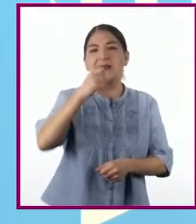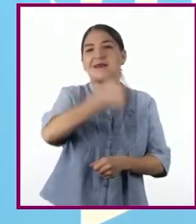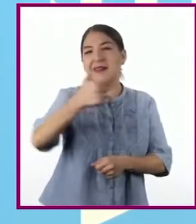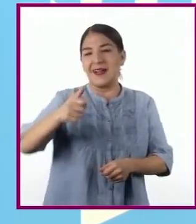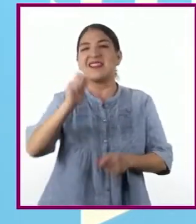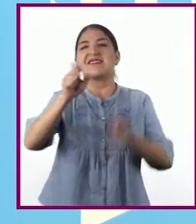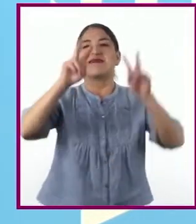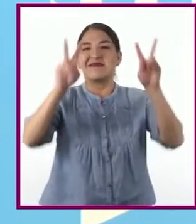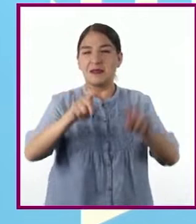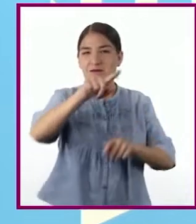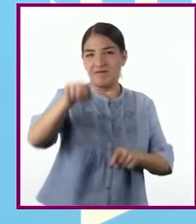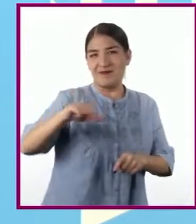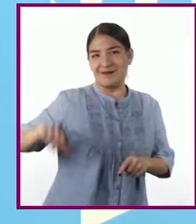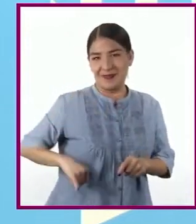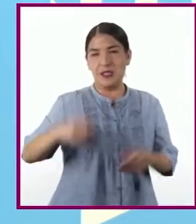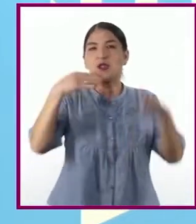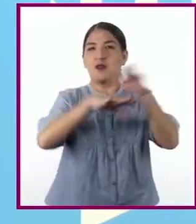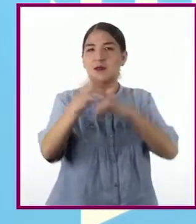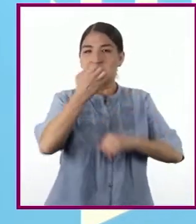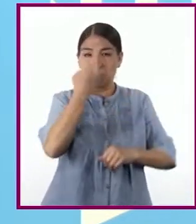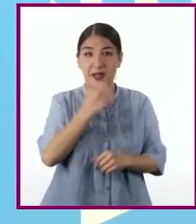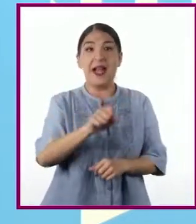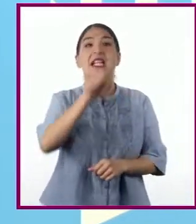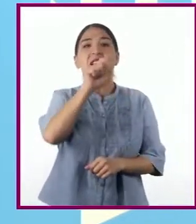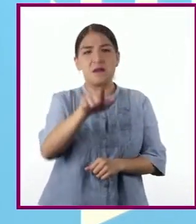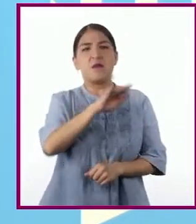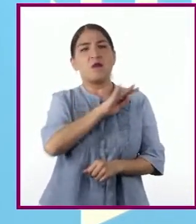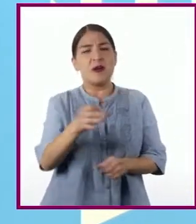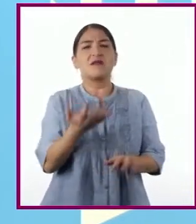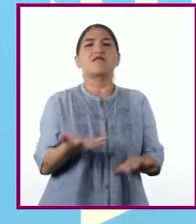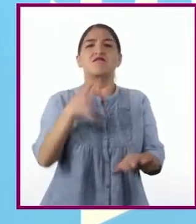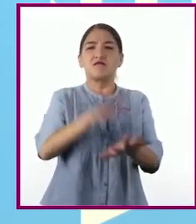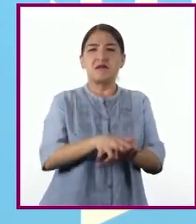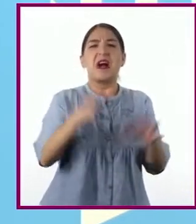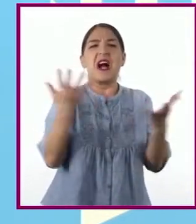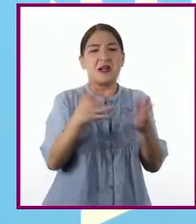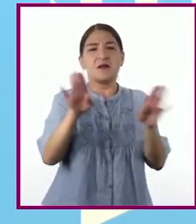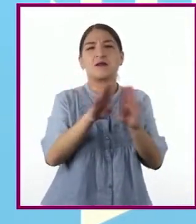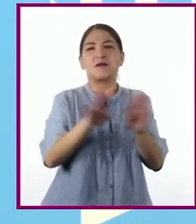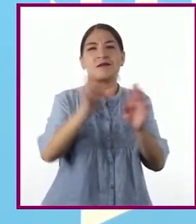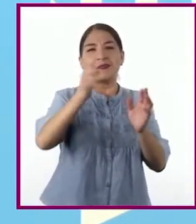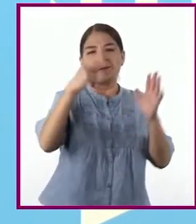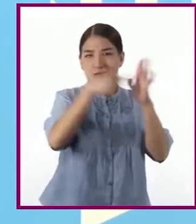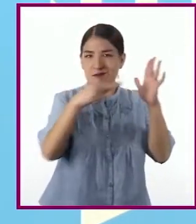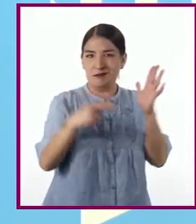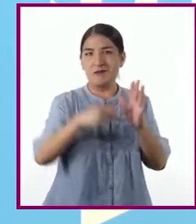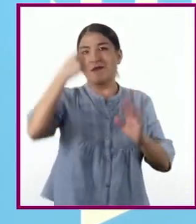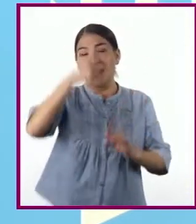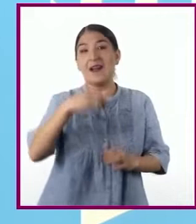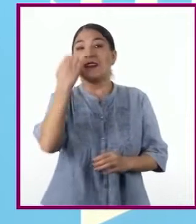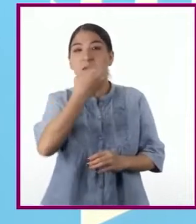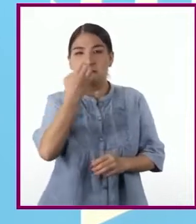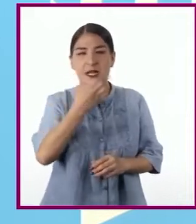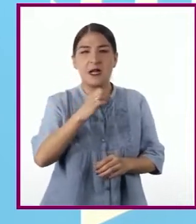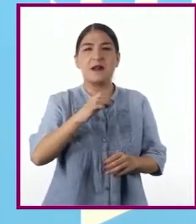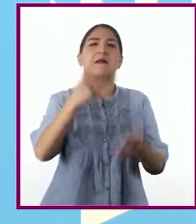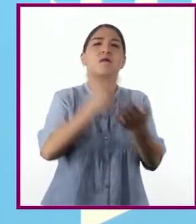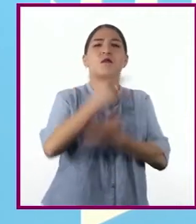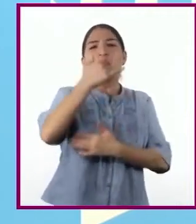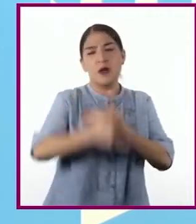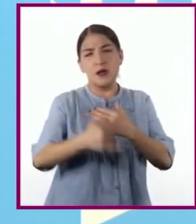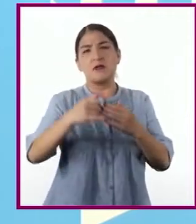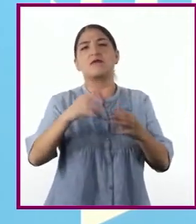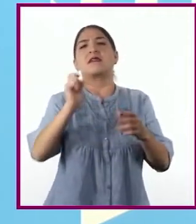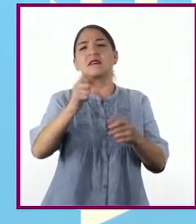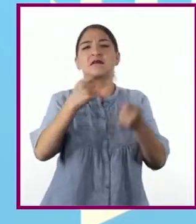interesan. También pueden involucrarse en la elaboración de normas escolares o bien en proyectos